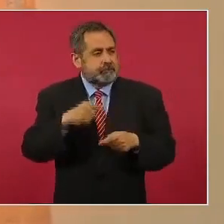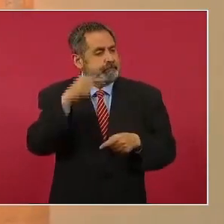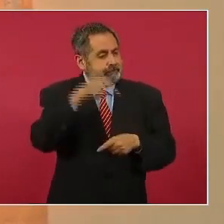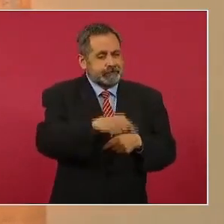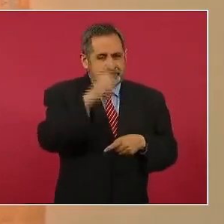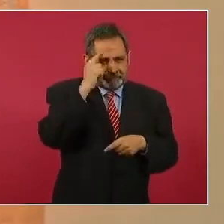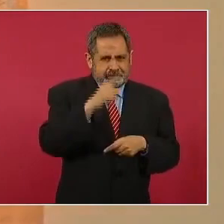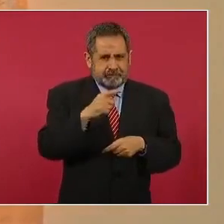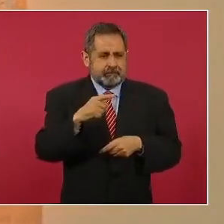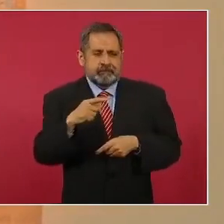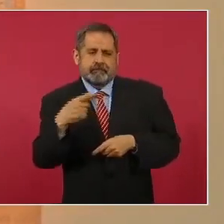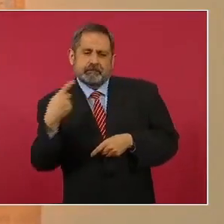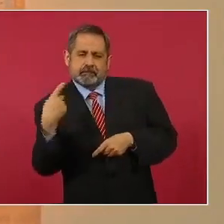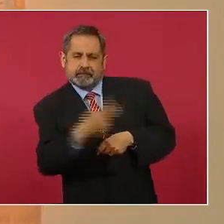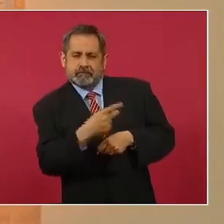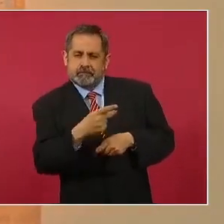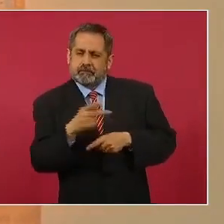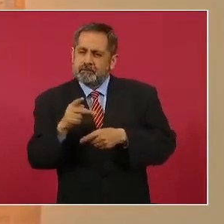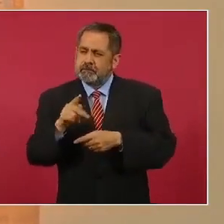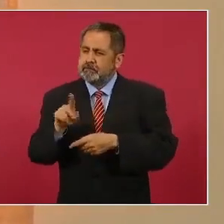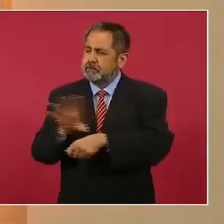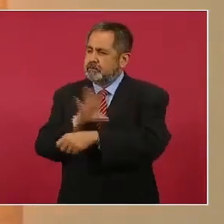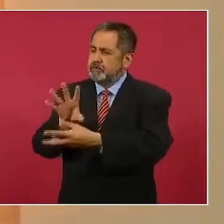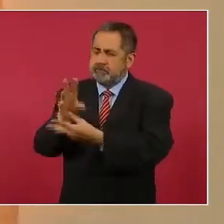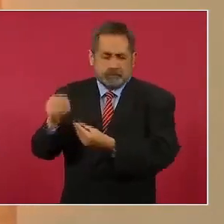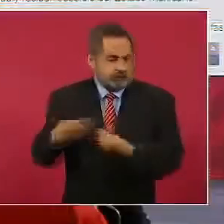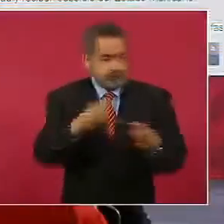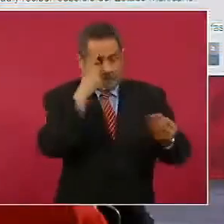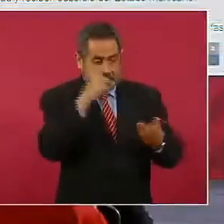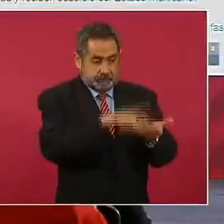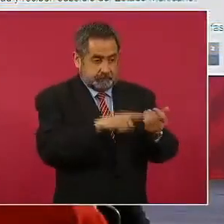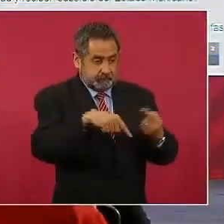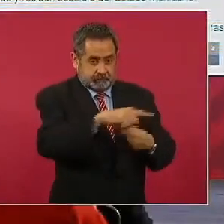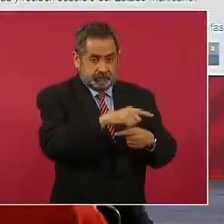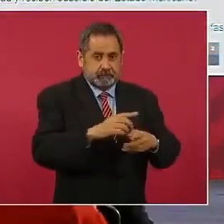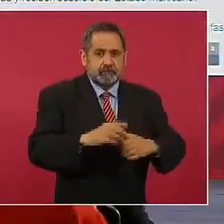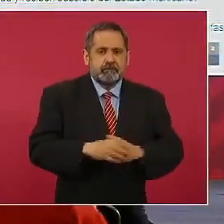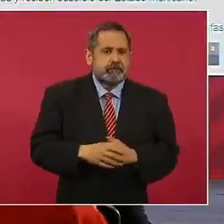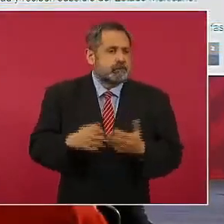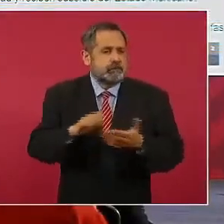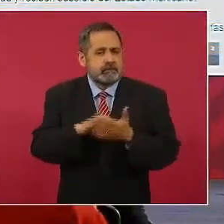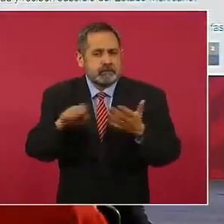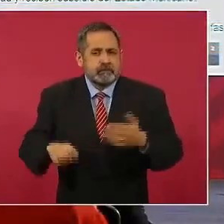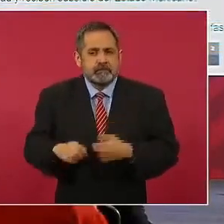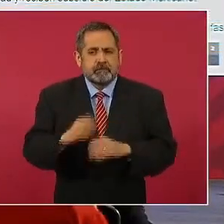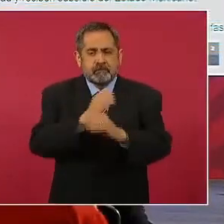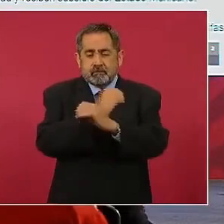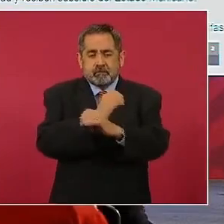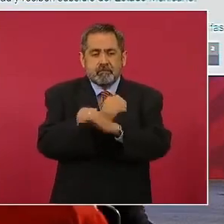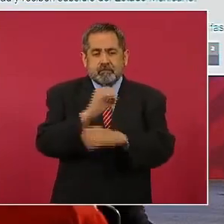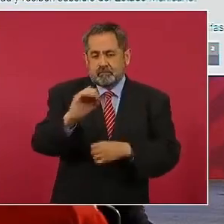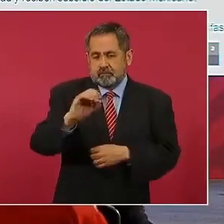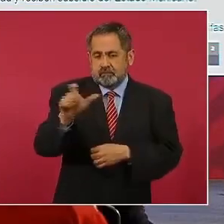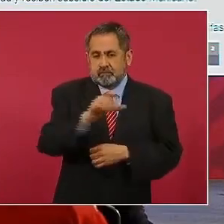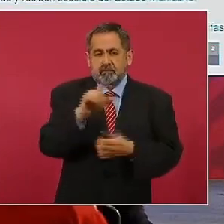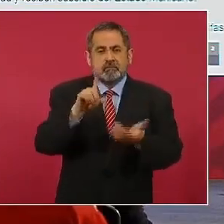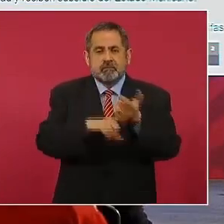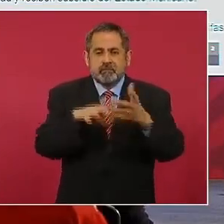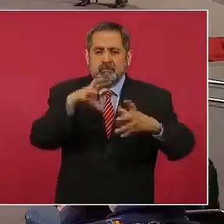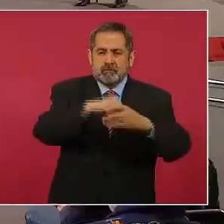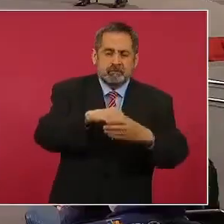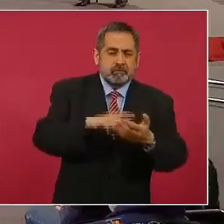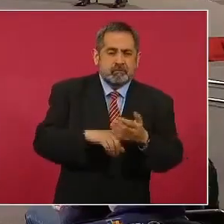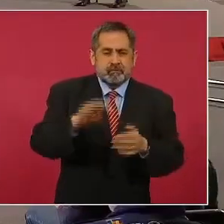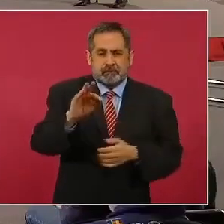satisfacer supuestamente las necesidades propias, y como en el caso de OXXO, que es de la empresa FEMSA,